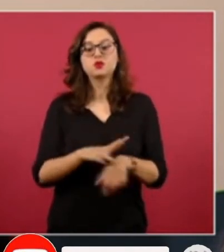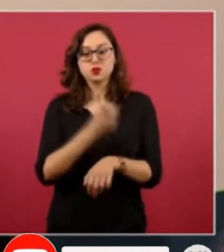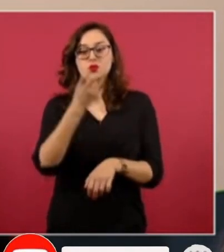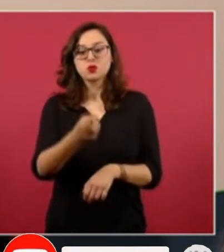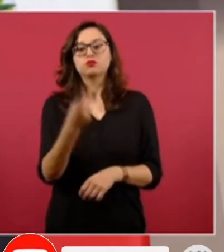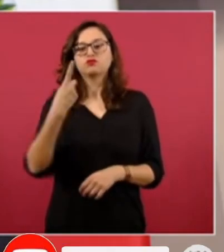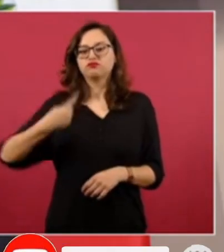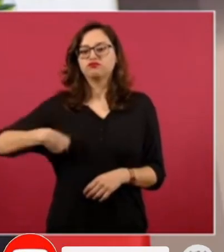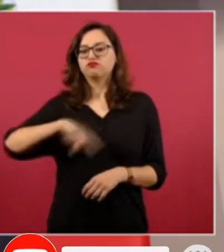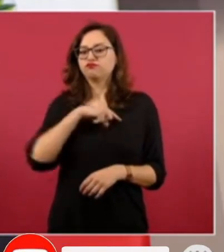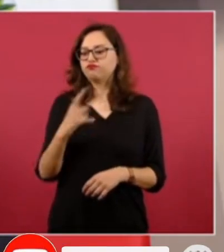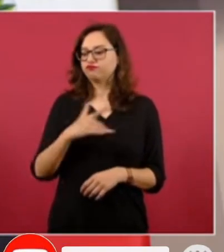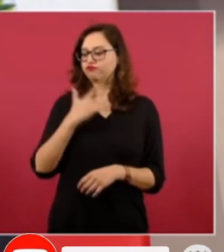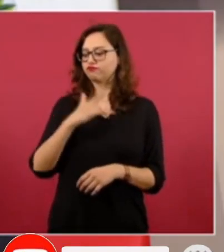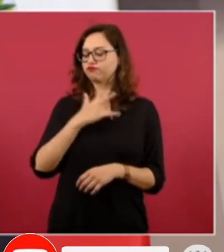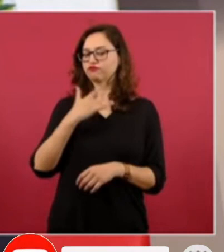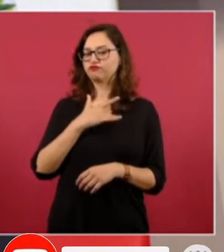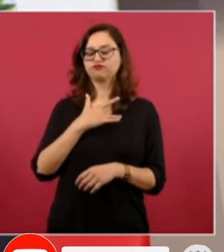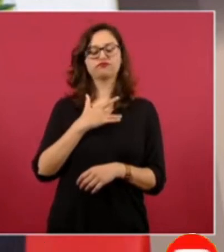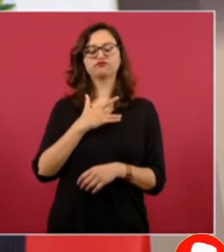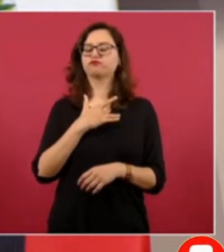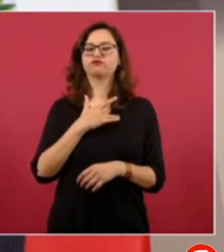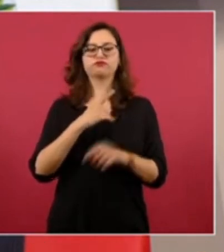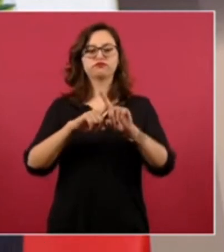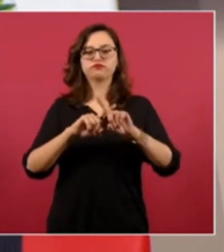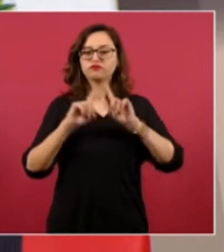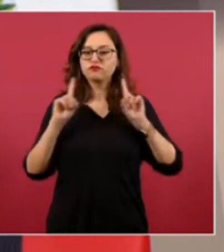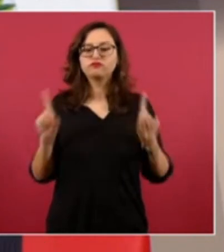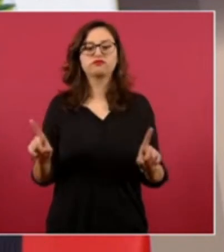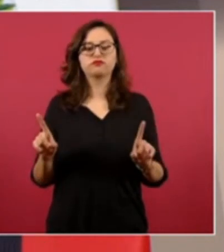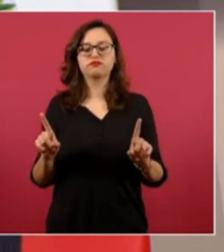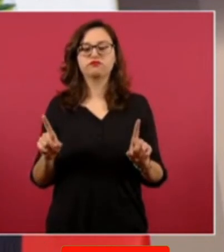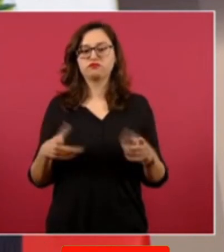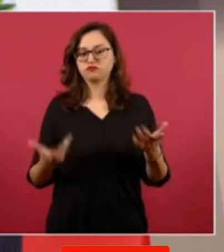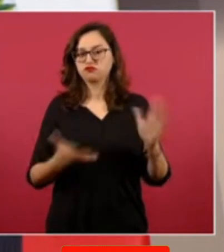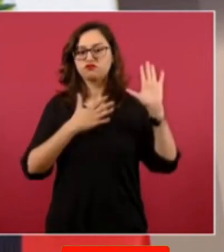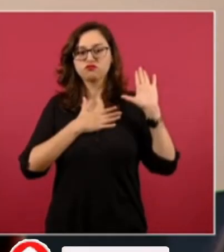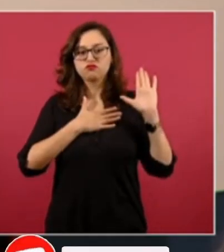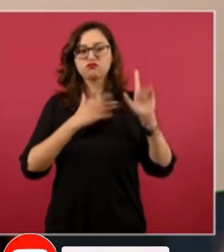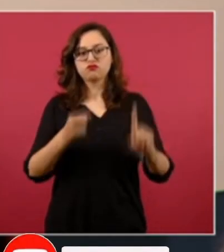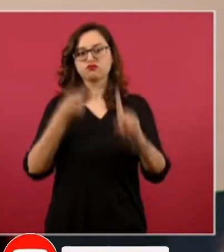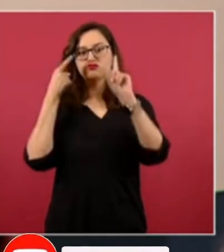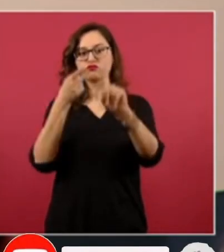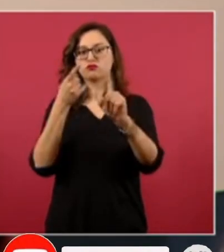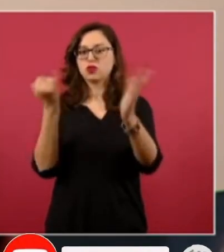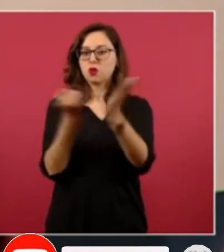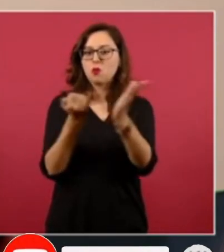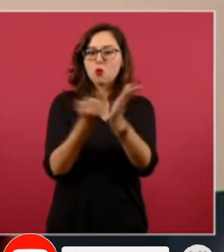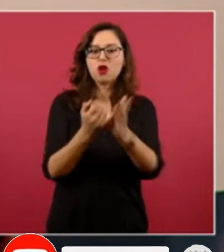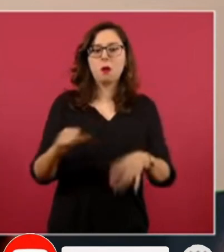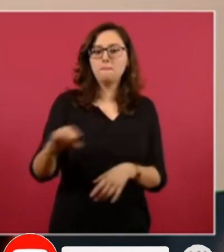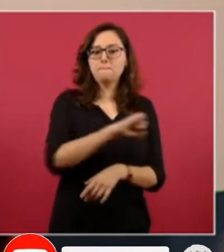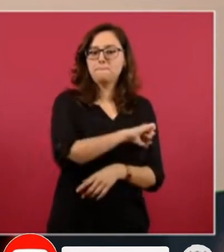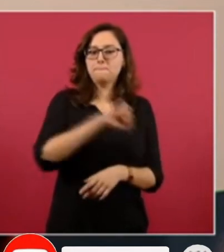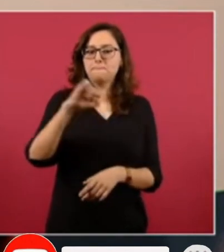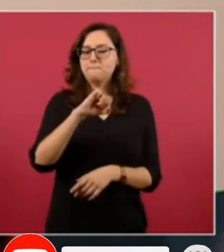estamos logrando el propósito de no aumentar impuestos en términos reales y